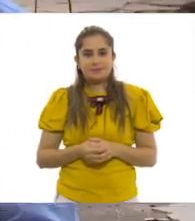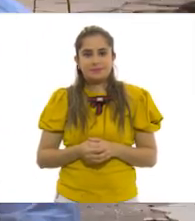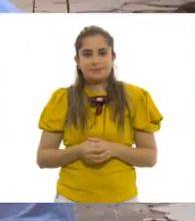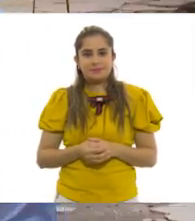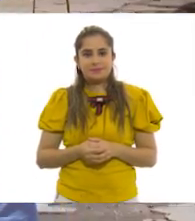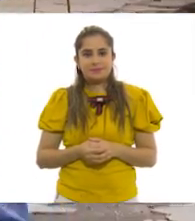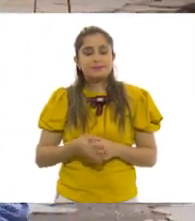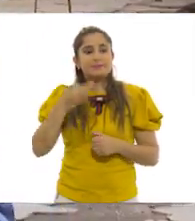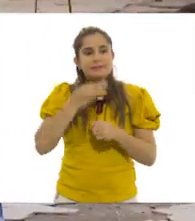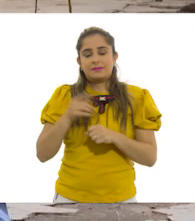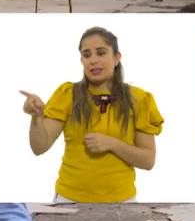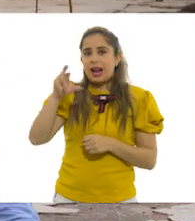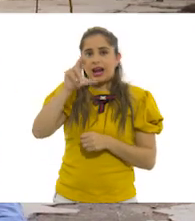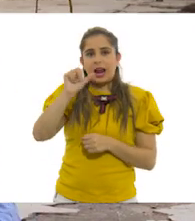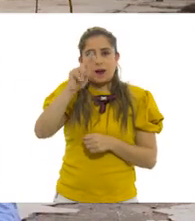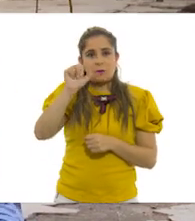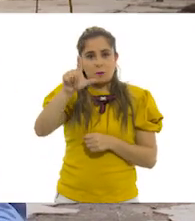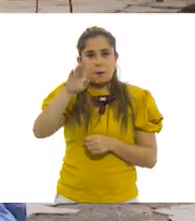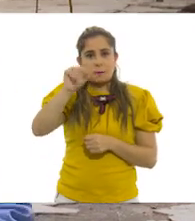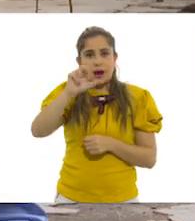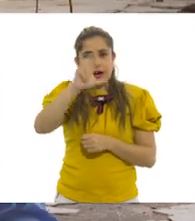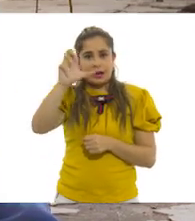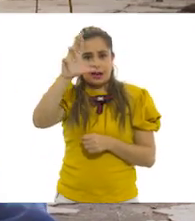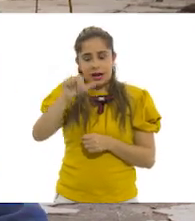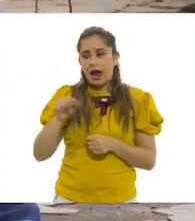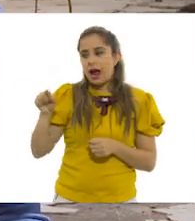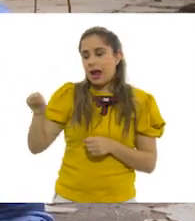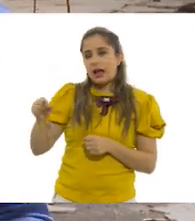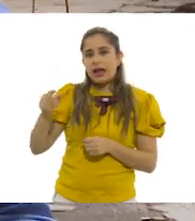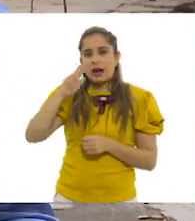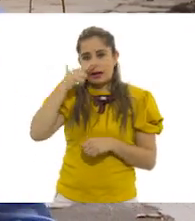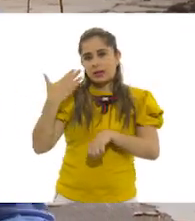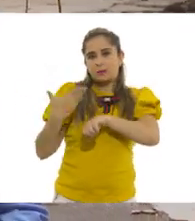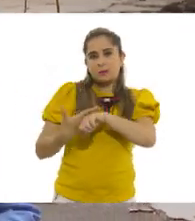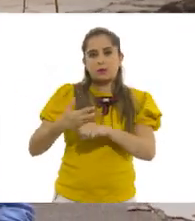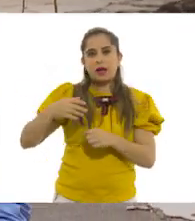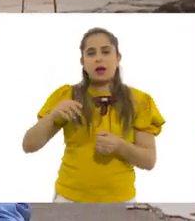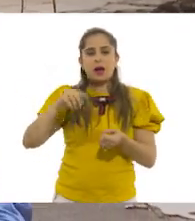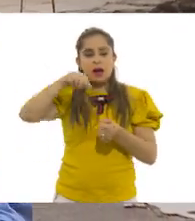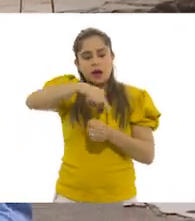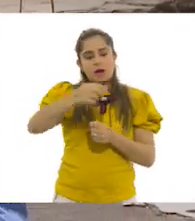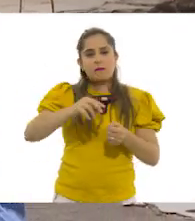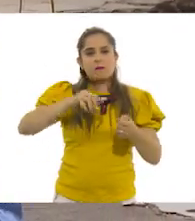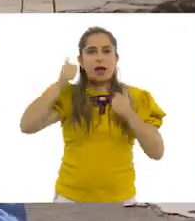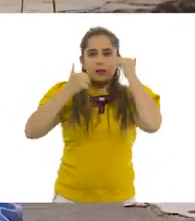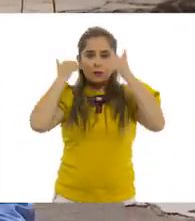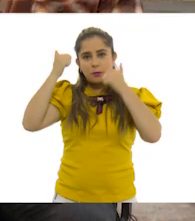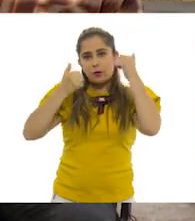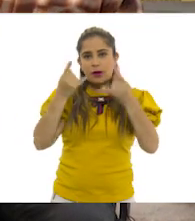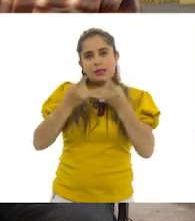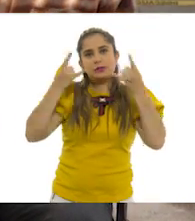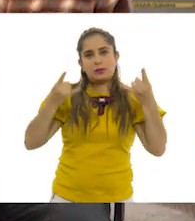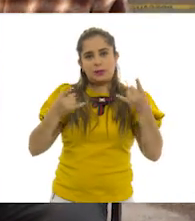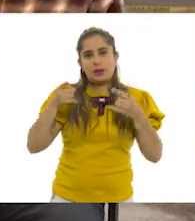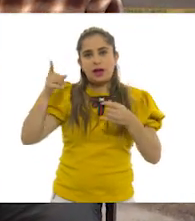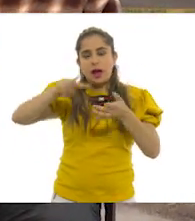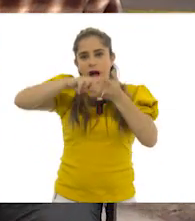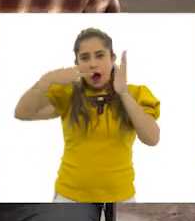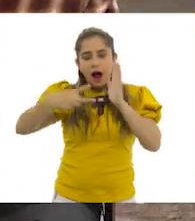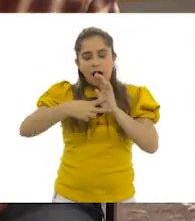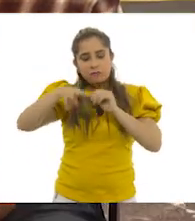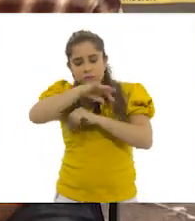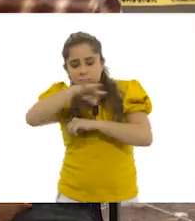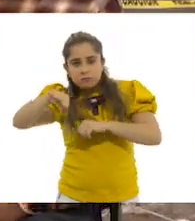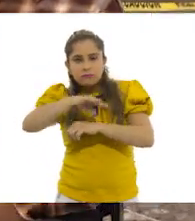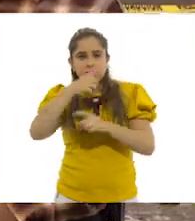Estamos con Raúl Barrera, que es el responsable de Arqueología Urbana del Instituto Nacional de Antropología e Historia. ¿Cómo estás, Raúl? Bien, gracias por estar. Es un